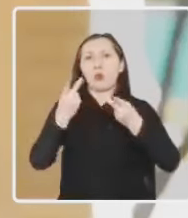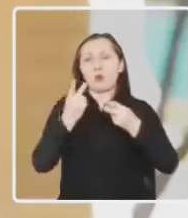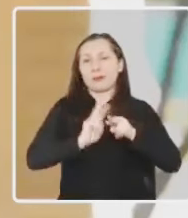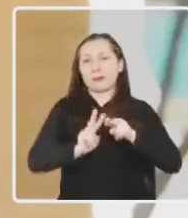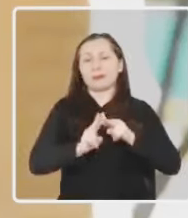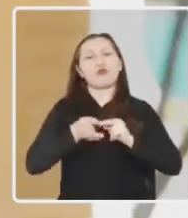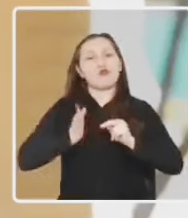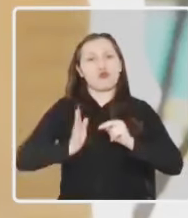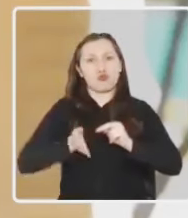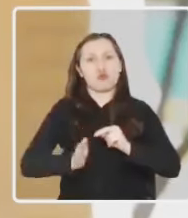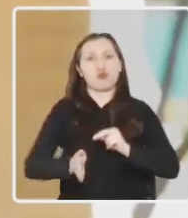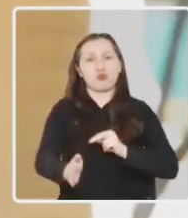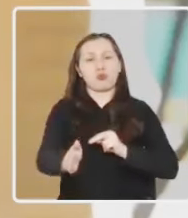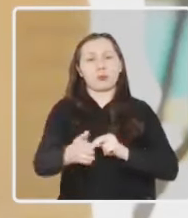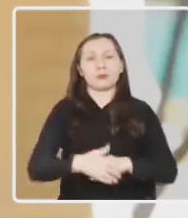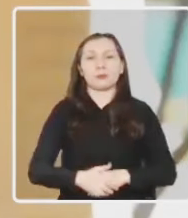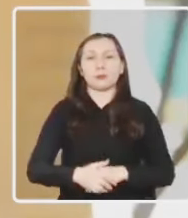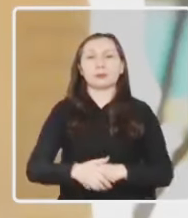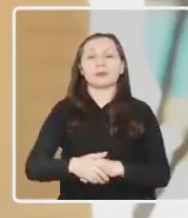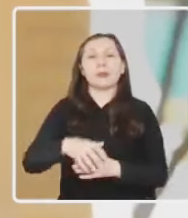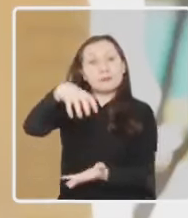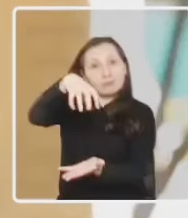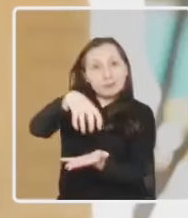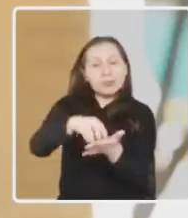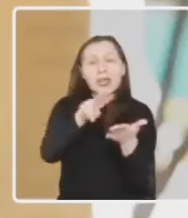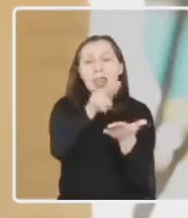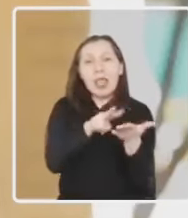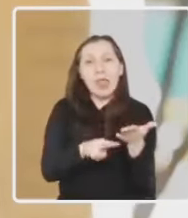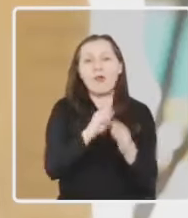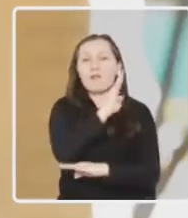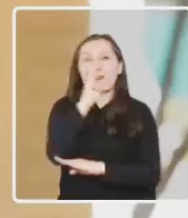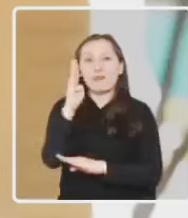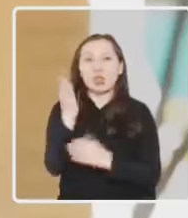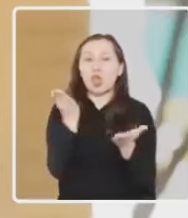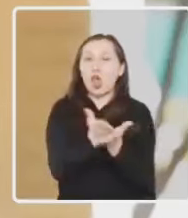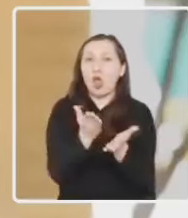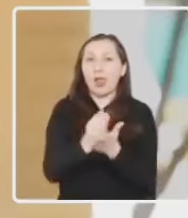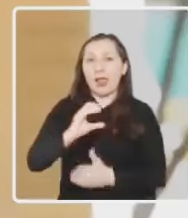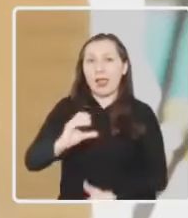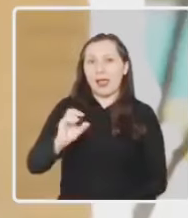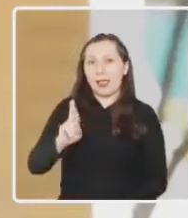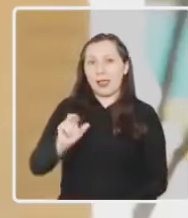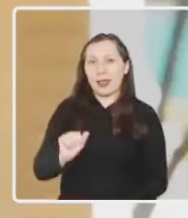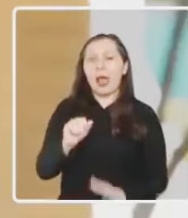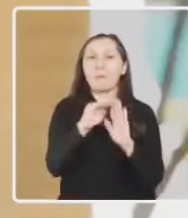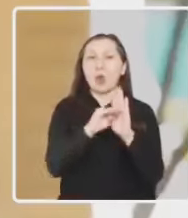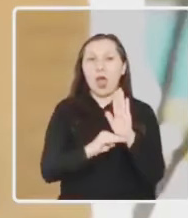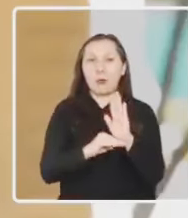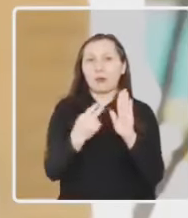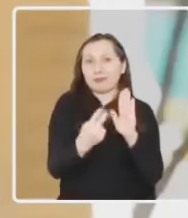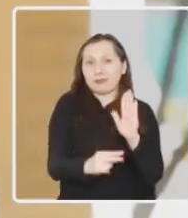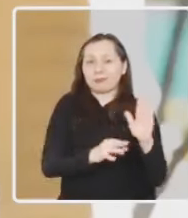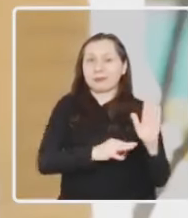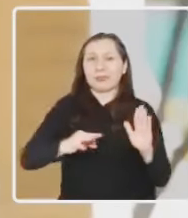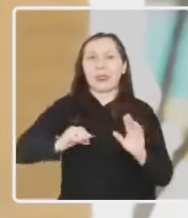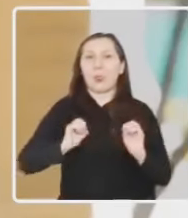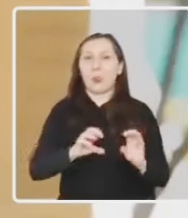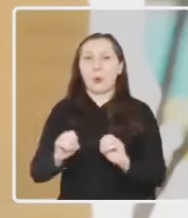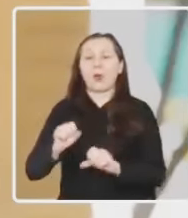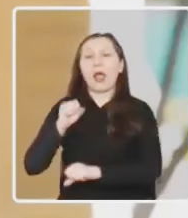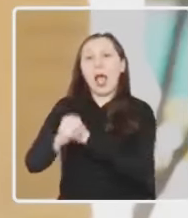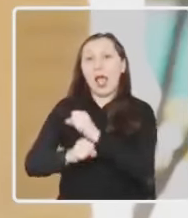tenido continuidad. El Centro de Lectura y Biblioteca Escolar CRA, que es un programa del Ministerio de Educación.